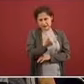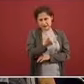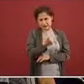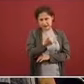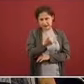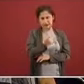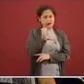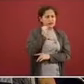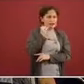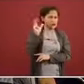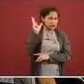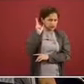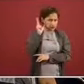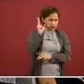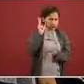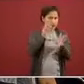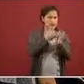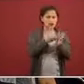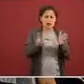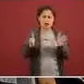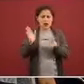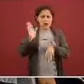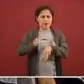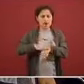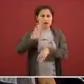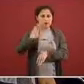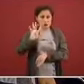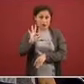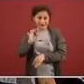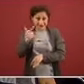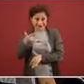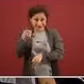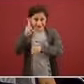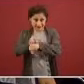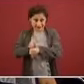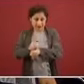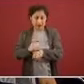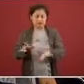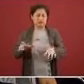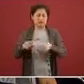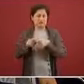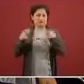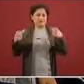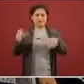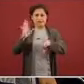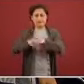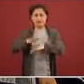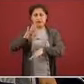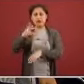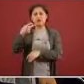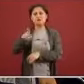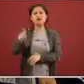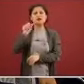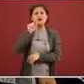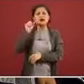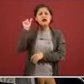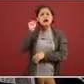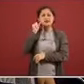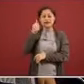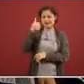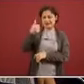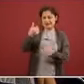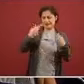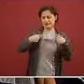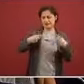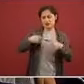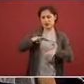que ocurrieron de un día para otro. Y sin embargo, la barra ayer estaba en 6 muertes. ¿Cuál es la razón?